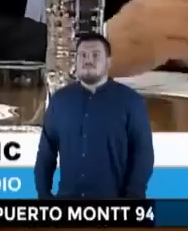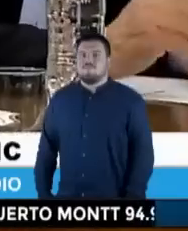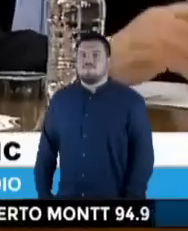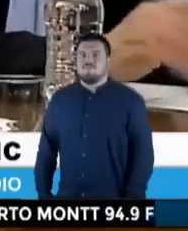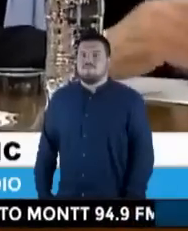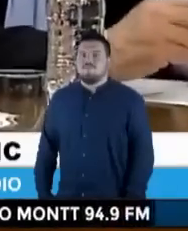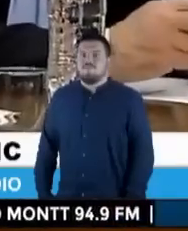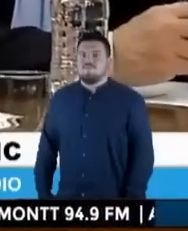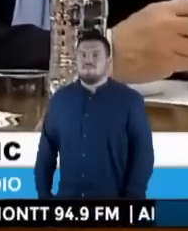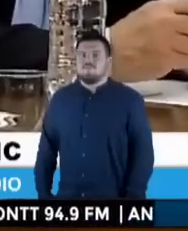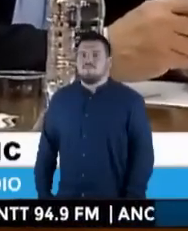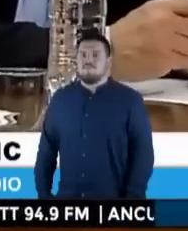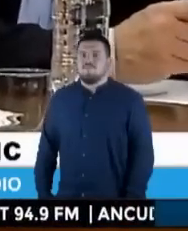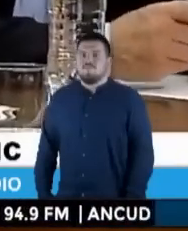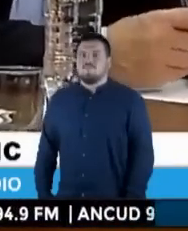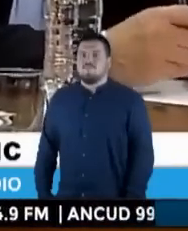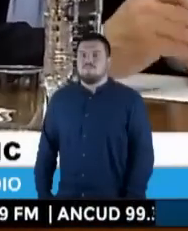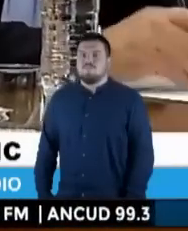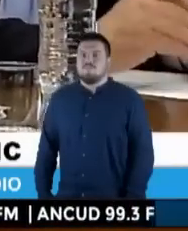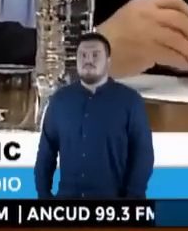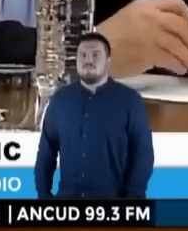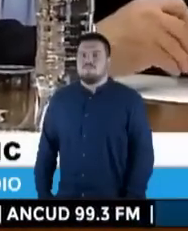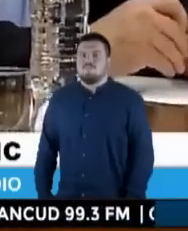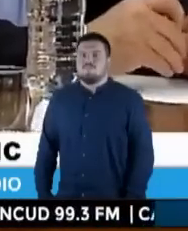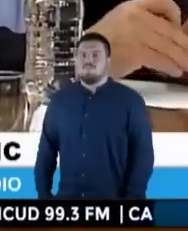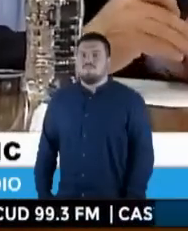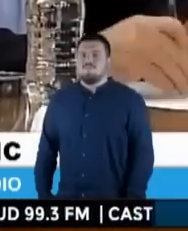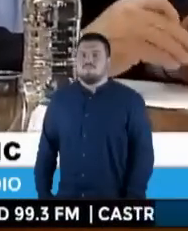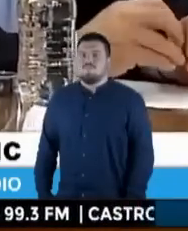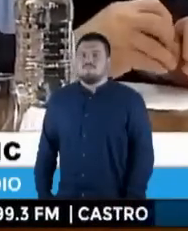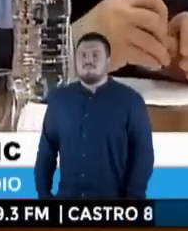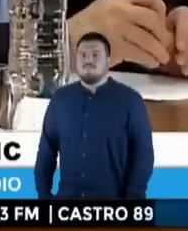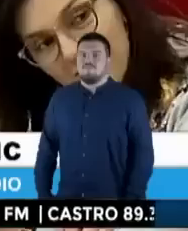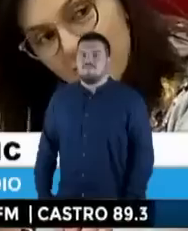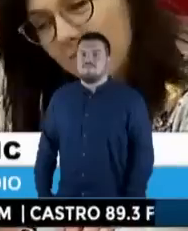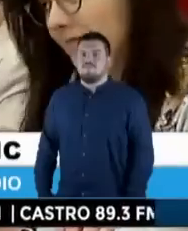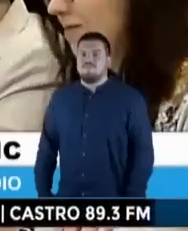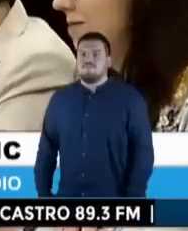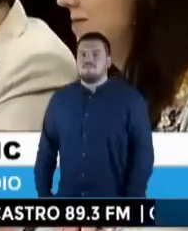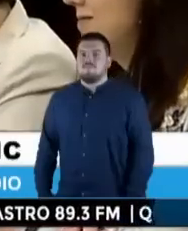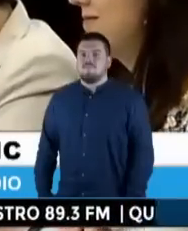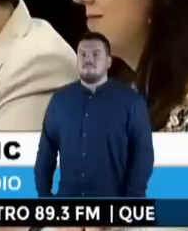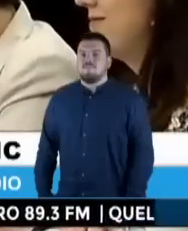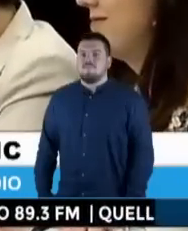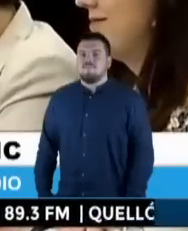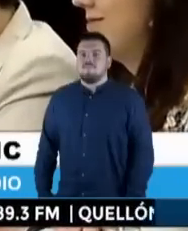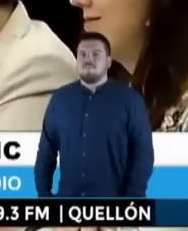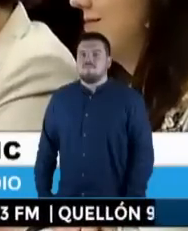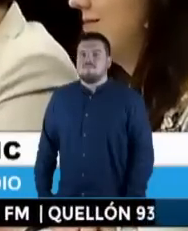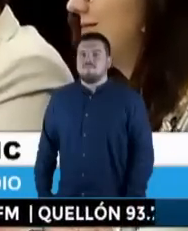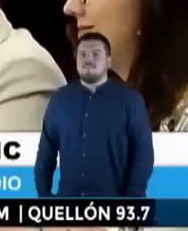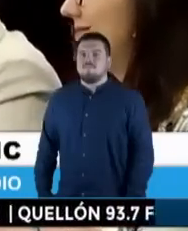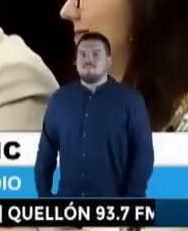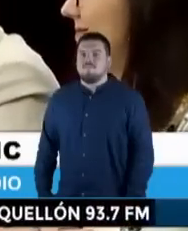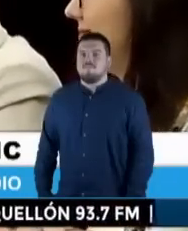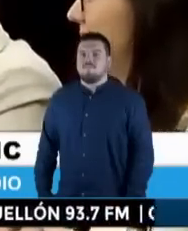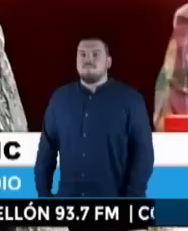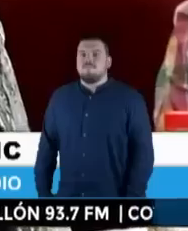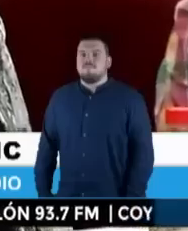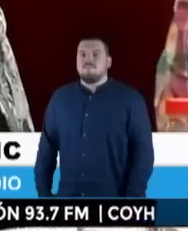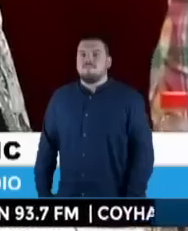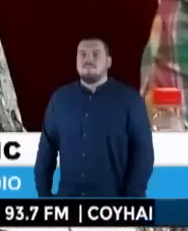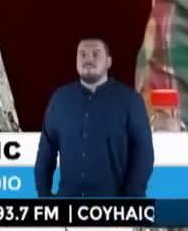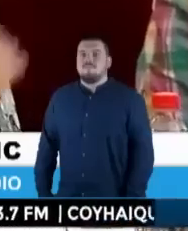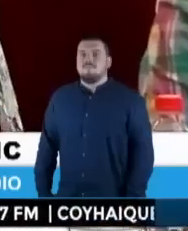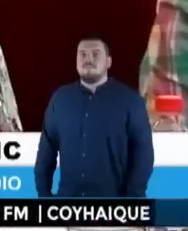no han realizado bien su trabajo y dar mayor enfoque a las necesidades de la sociedad, y dando a entender también de que no tiene que